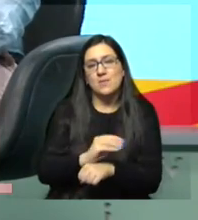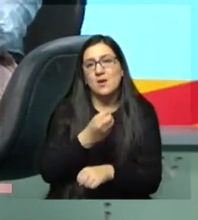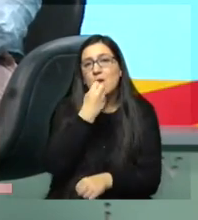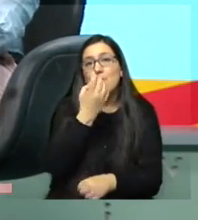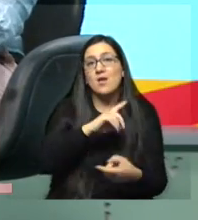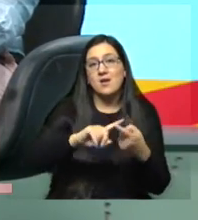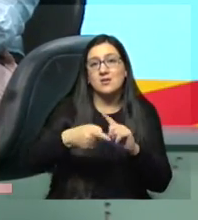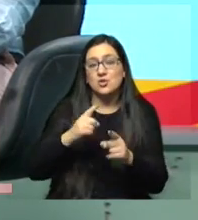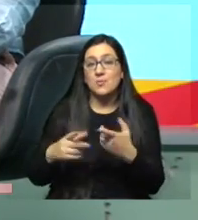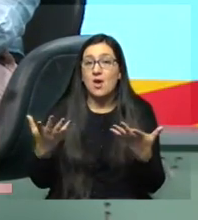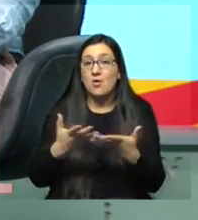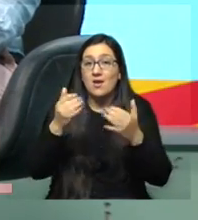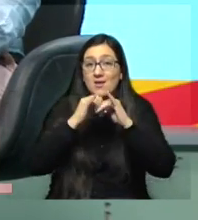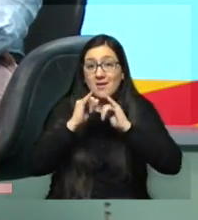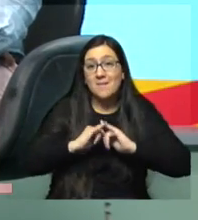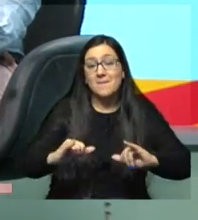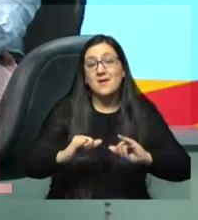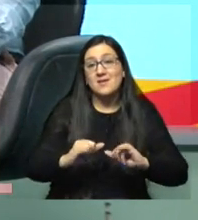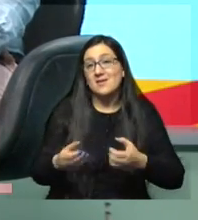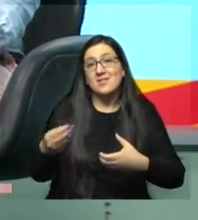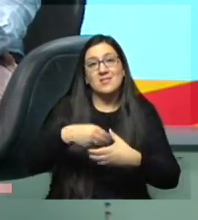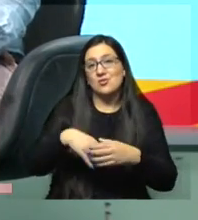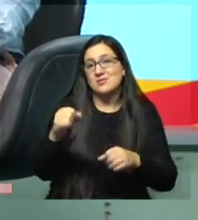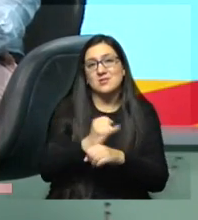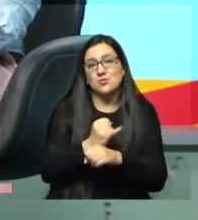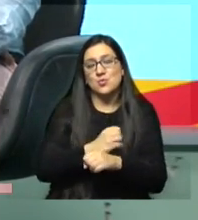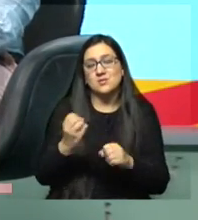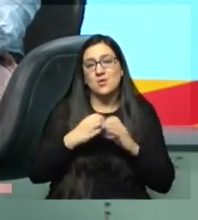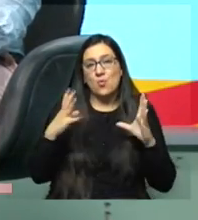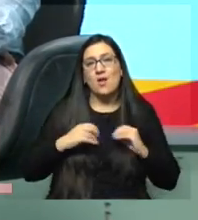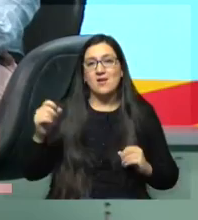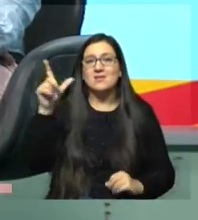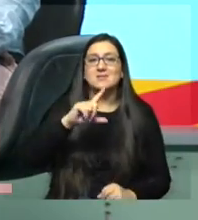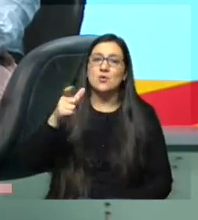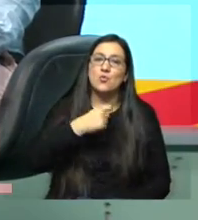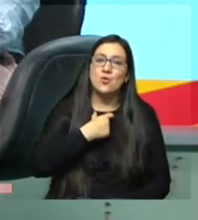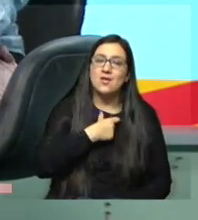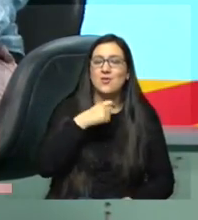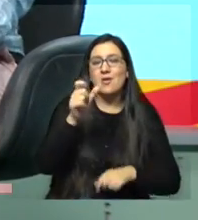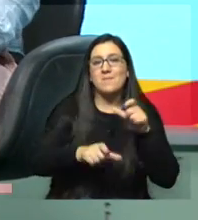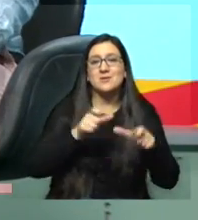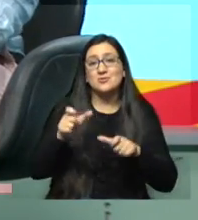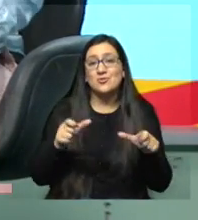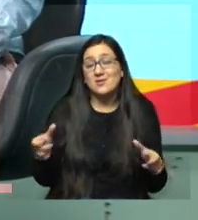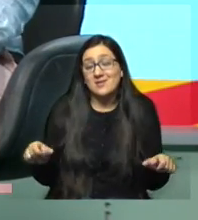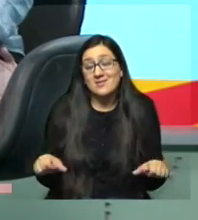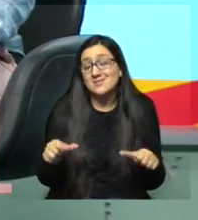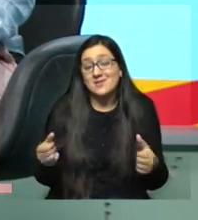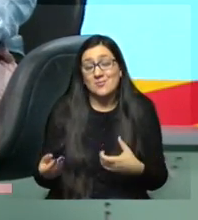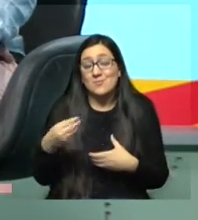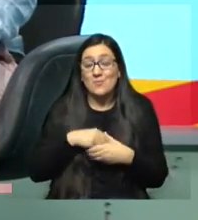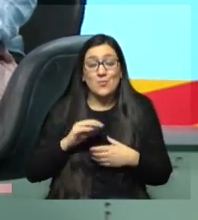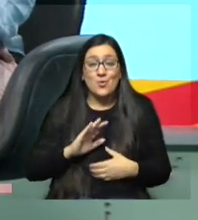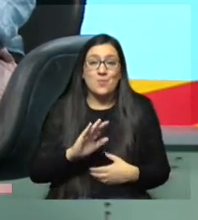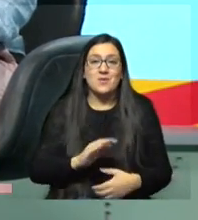ya la campaña pertenece, digamos, a las instituciones, a las escuelas, los liceos, los colegios, las personas que la han hecho, digamos, carne también